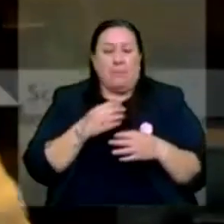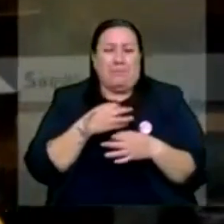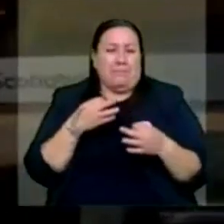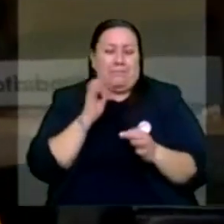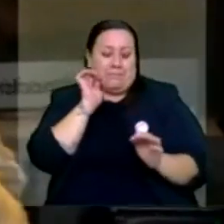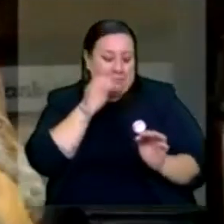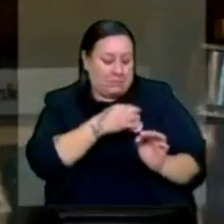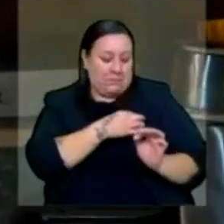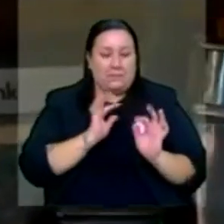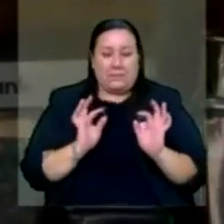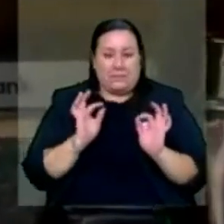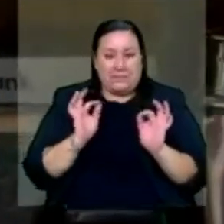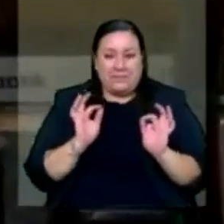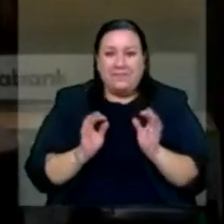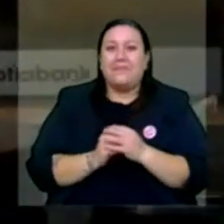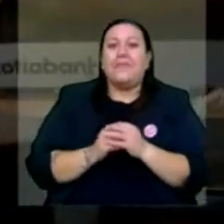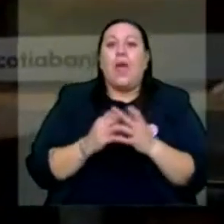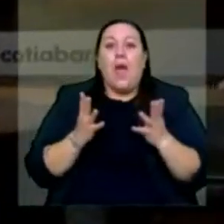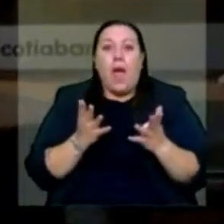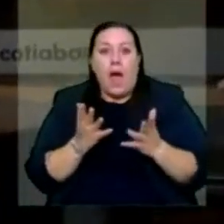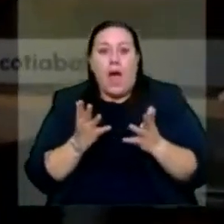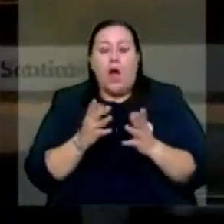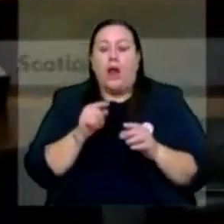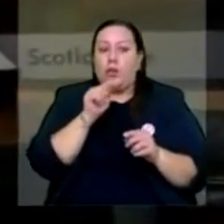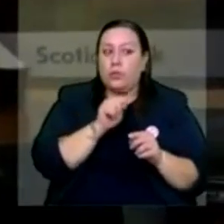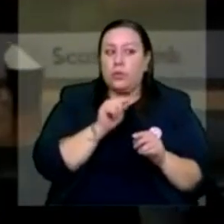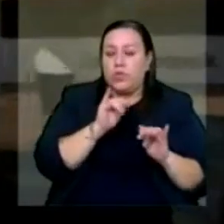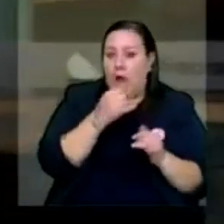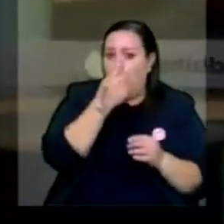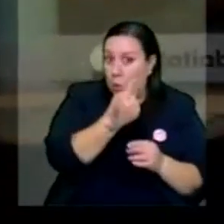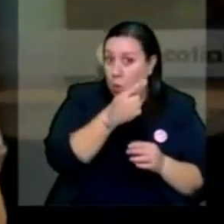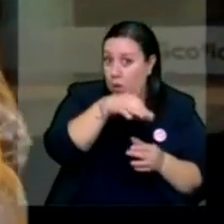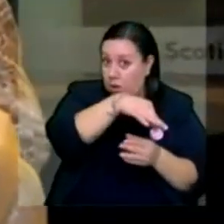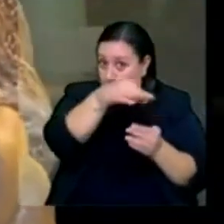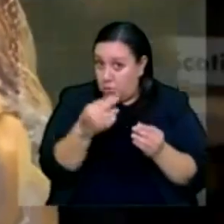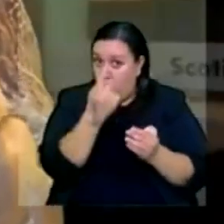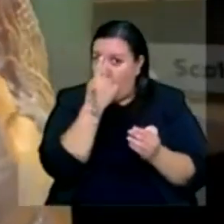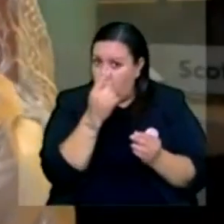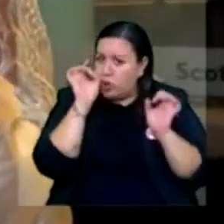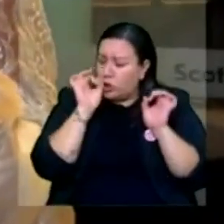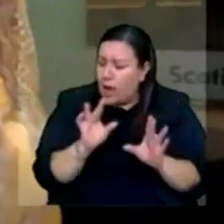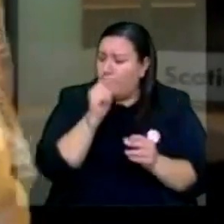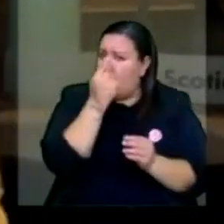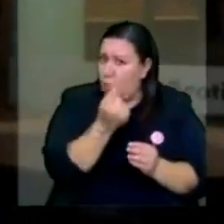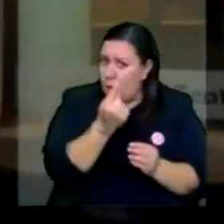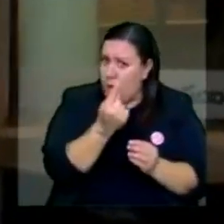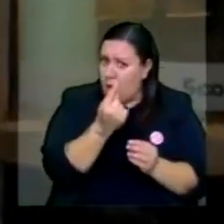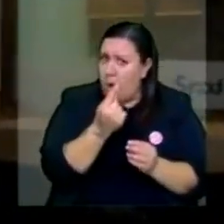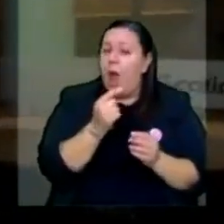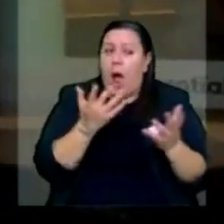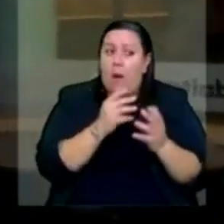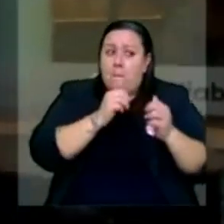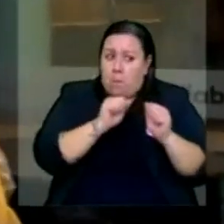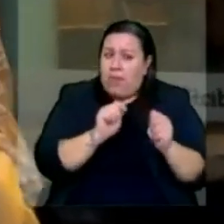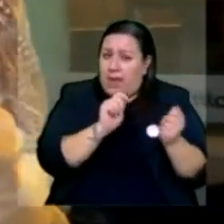Ahí la tengo, divino retorno. Escuchame una cosa, Joaquín. Tenés una sola carta de vuelta en toda la baraja. ¿Estamos de acuerdo? Joaquín, ¿podés cambiarla